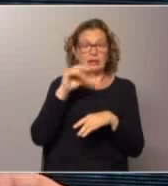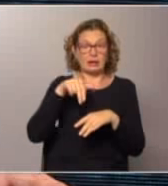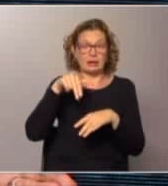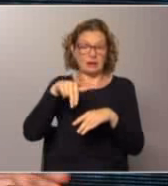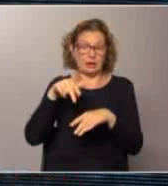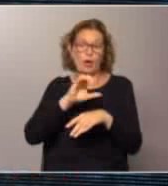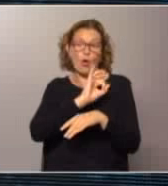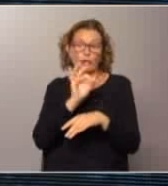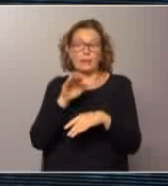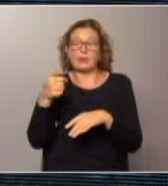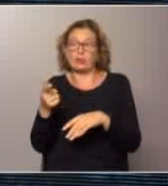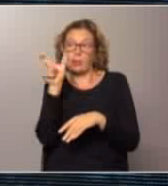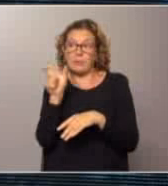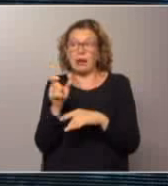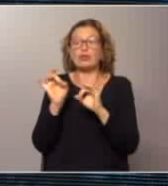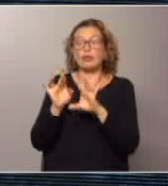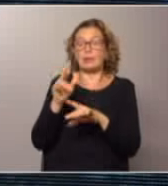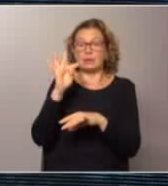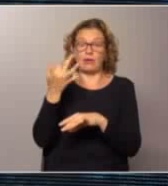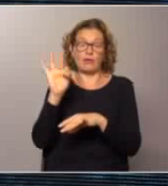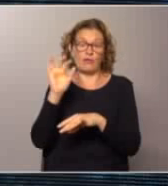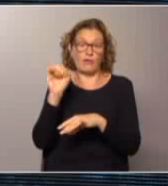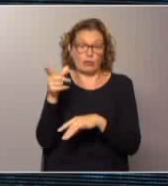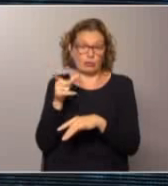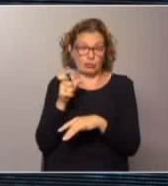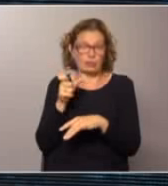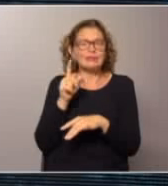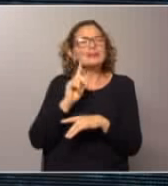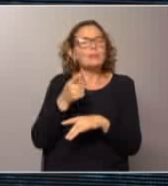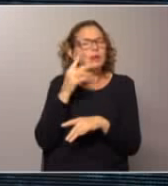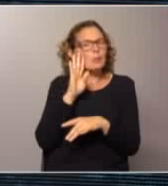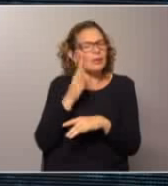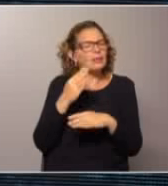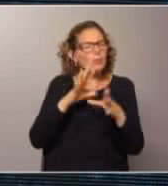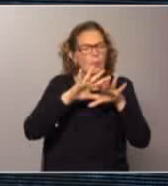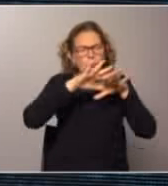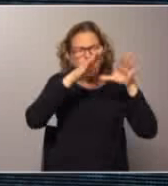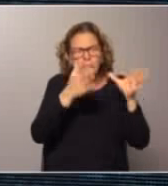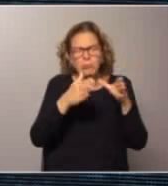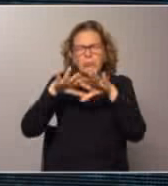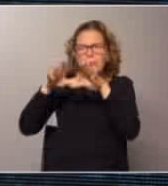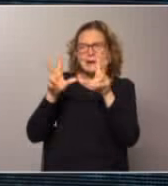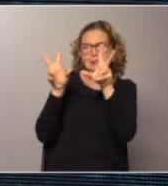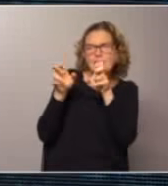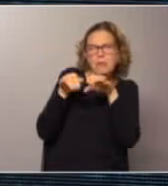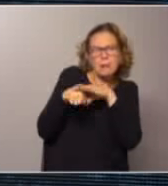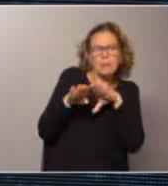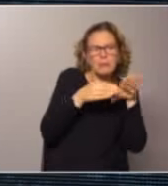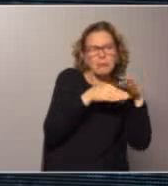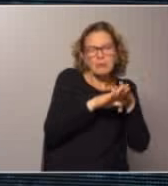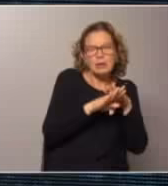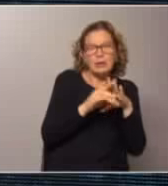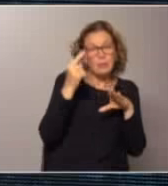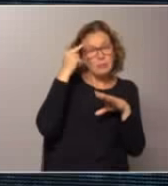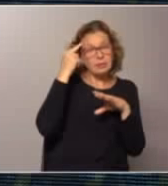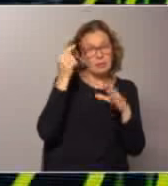foxx y en esa también se construye en ciertas burbujas si pensamos por ejemplo desde desde el que el